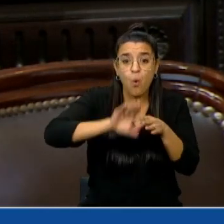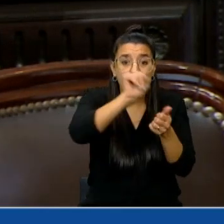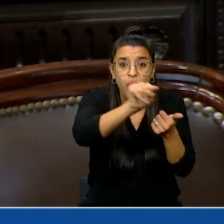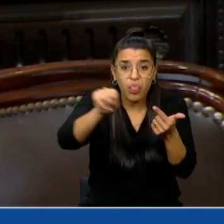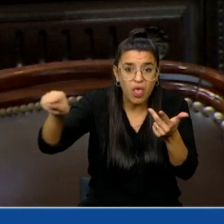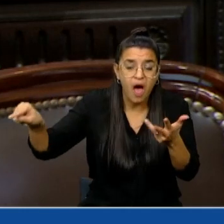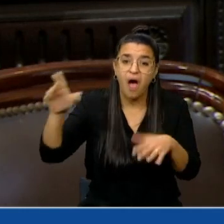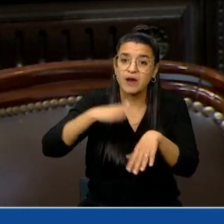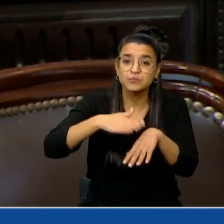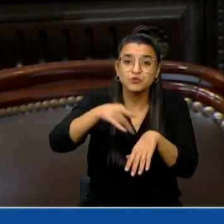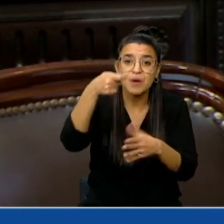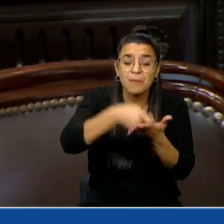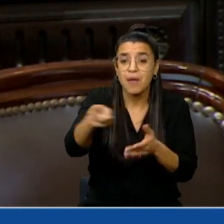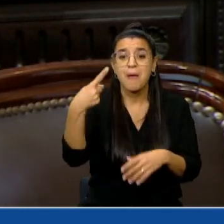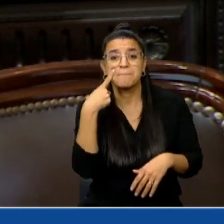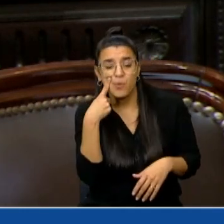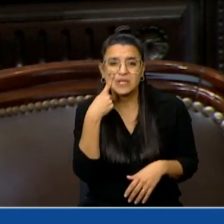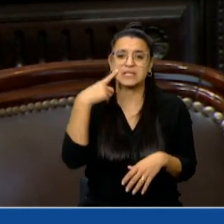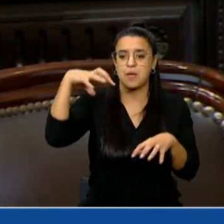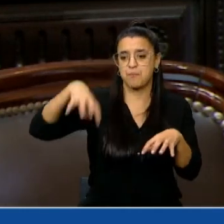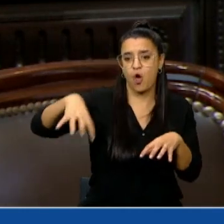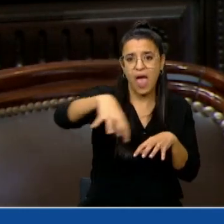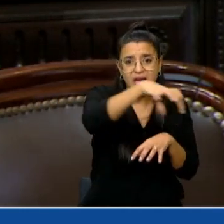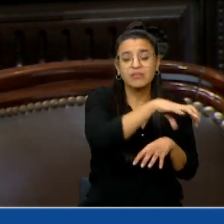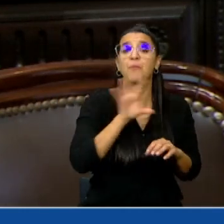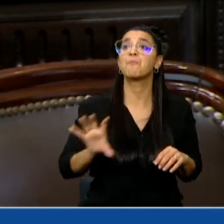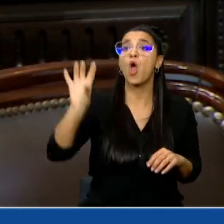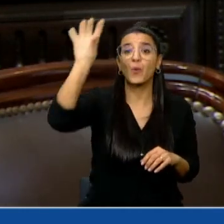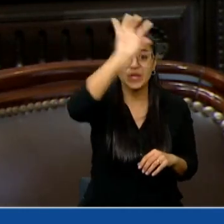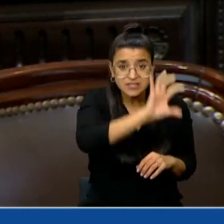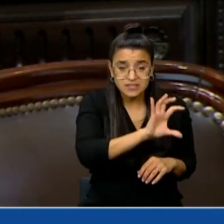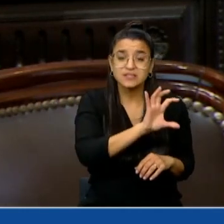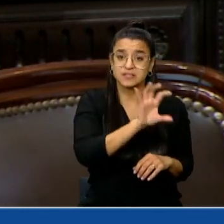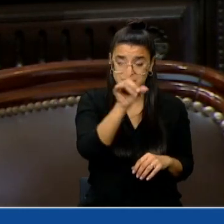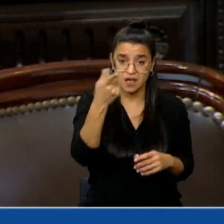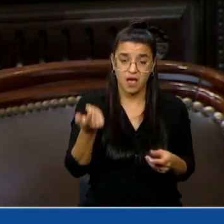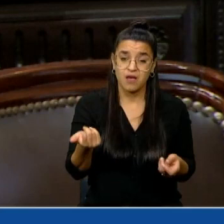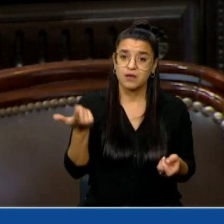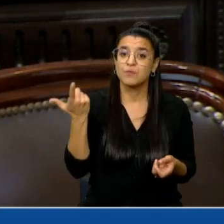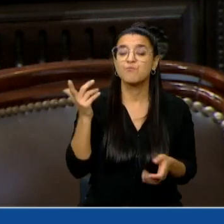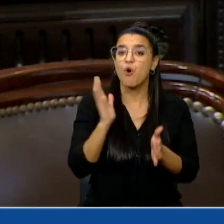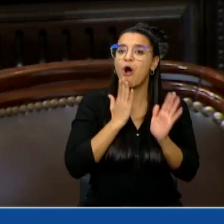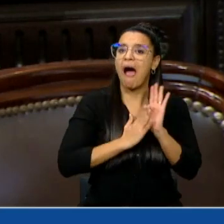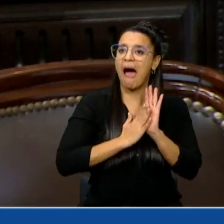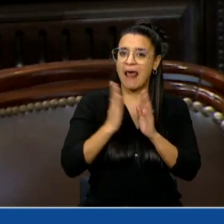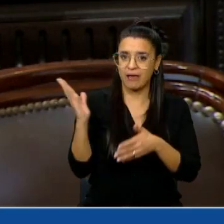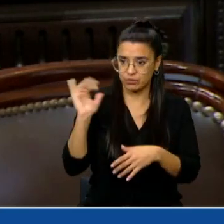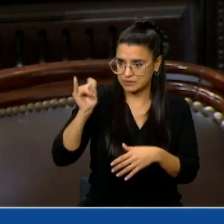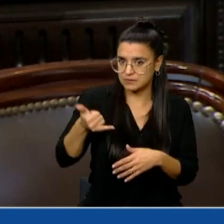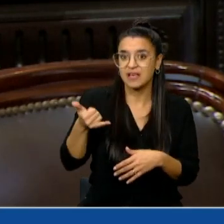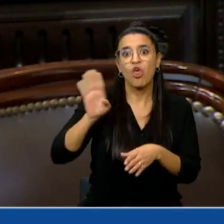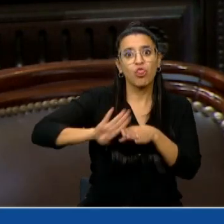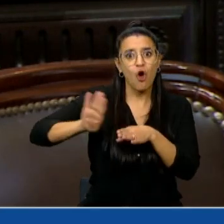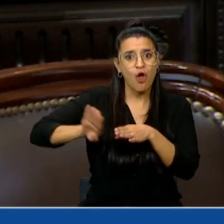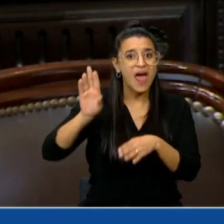los municipios, entes y las provincias que han servido de garante tienen esta deuda